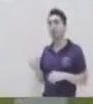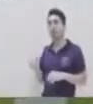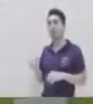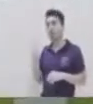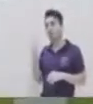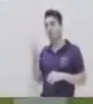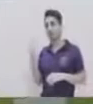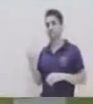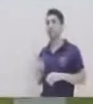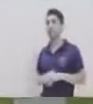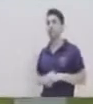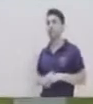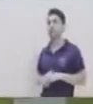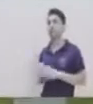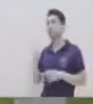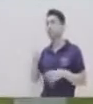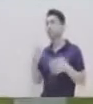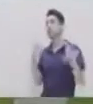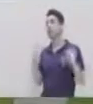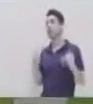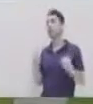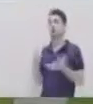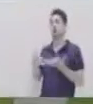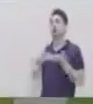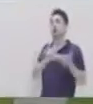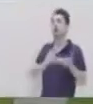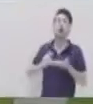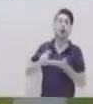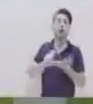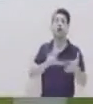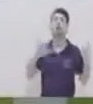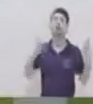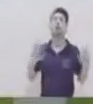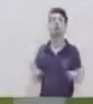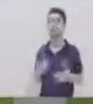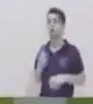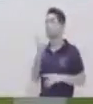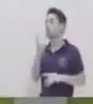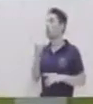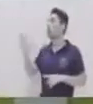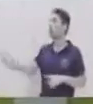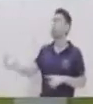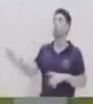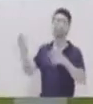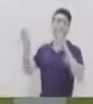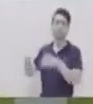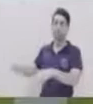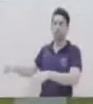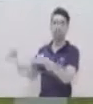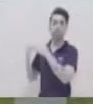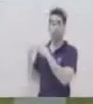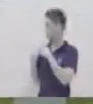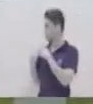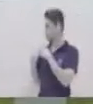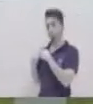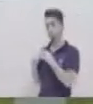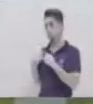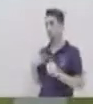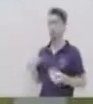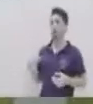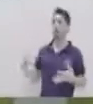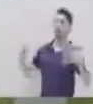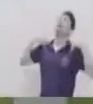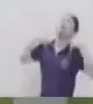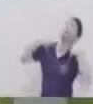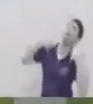está faltando, porque entonces lo que hace el trabajo colaborativo es que no se le delega solo a un miembro de la familia, se le